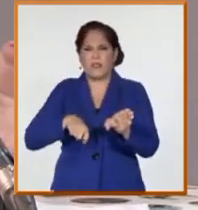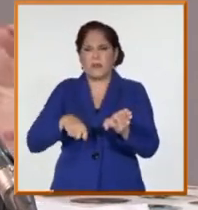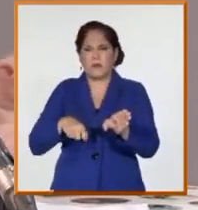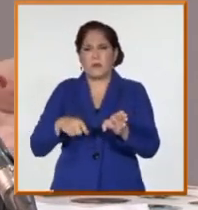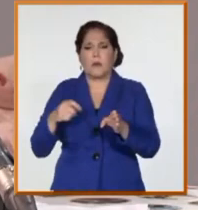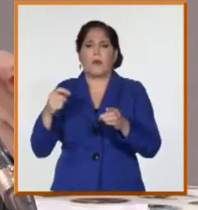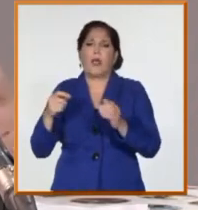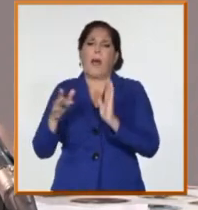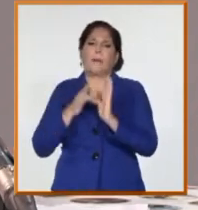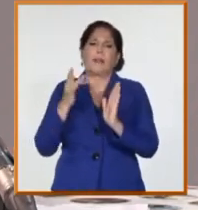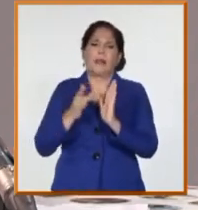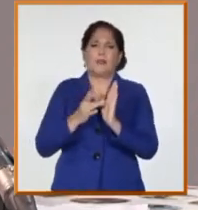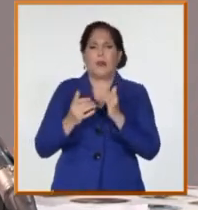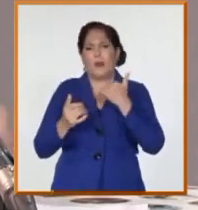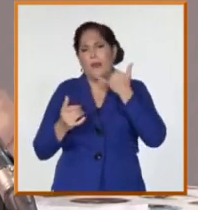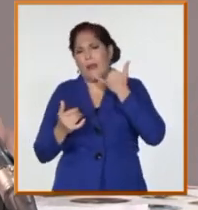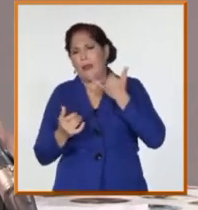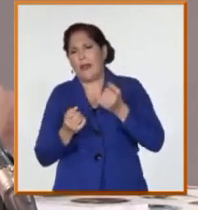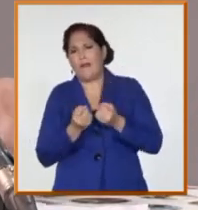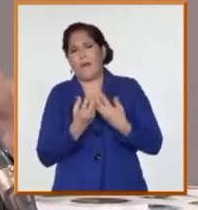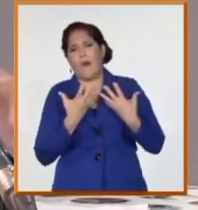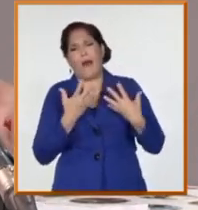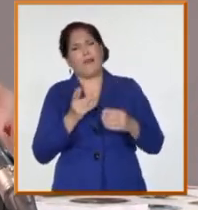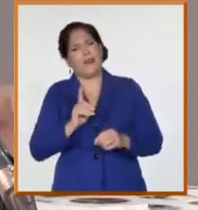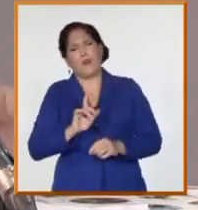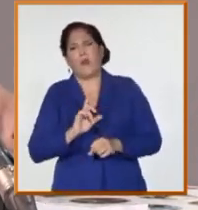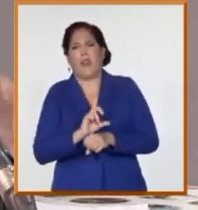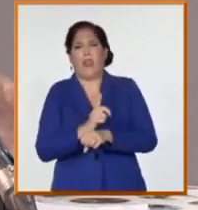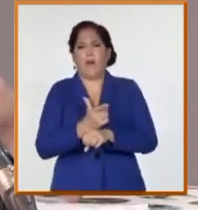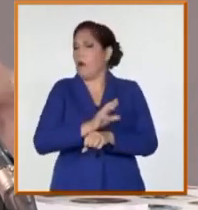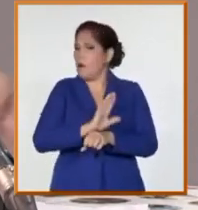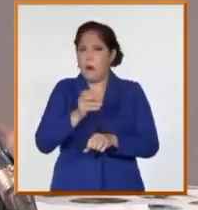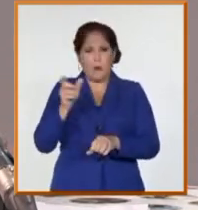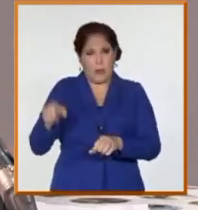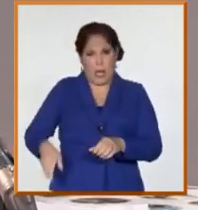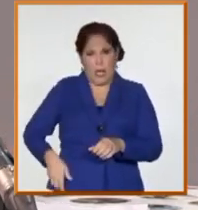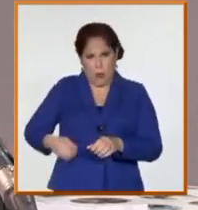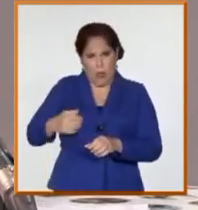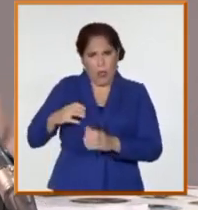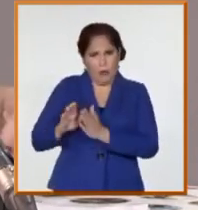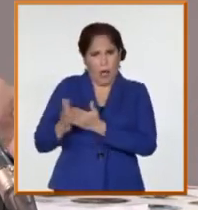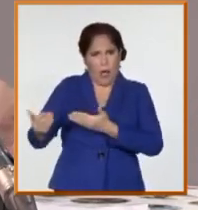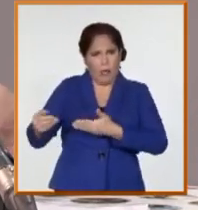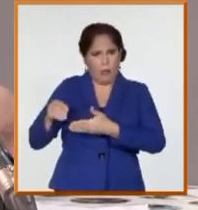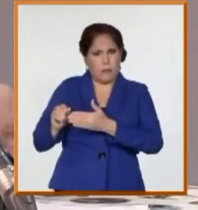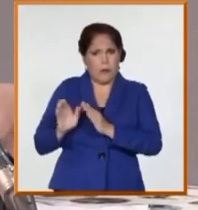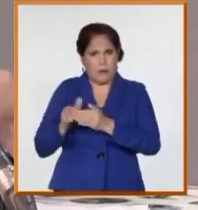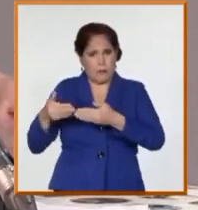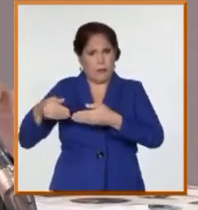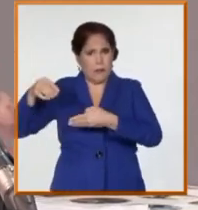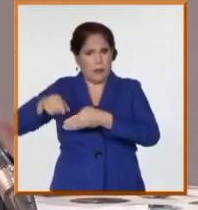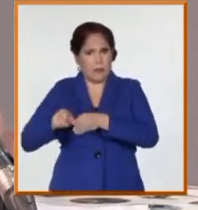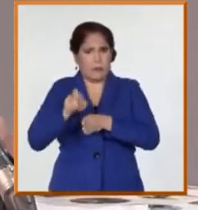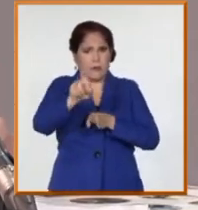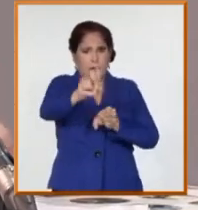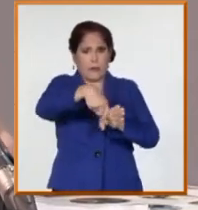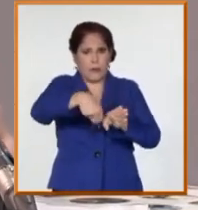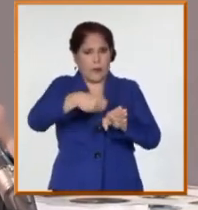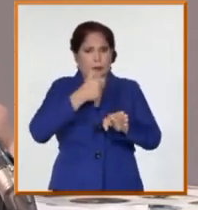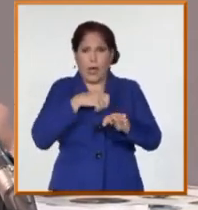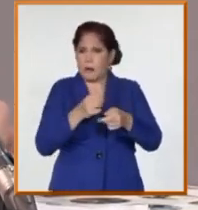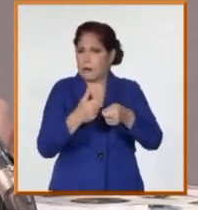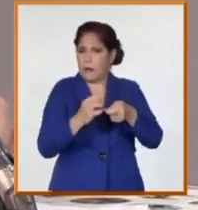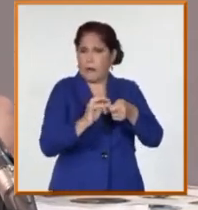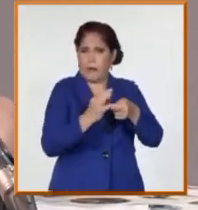a lo mejor de hacerlo de manera y prefieren haber con una tarjeta y pasar el la tarjeta electrónica y realizar su